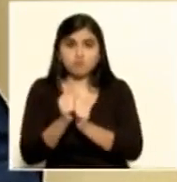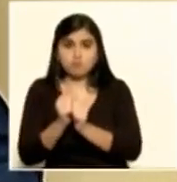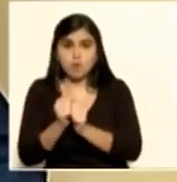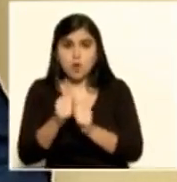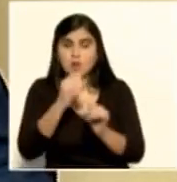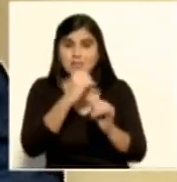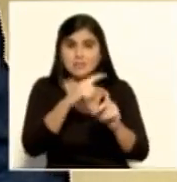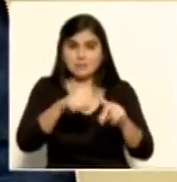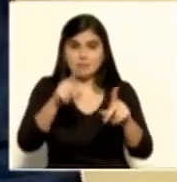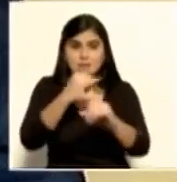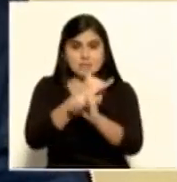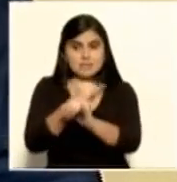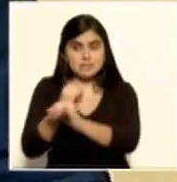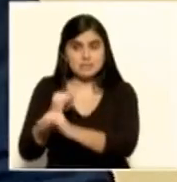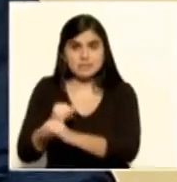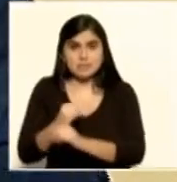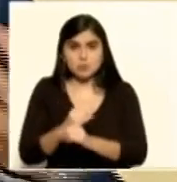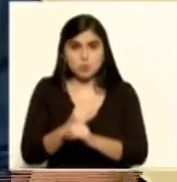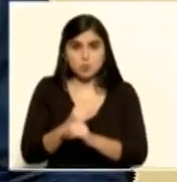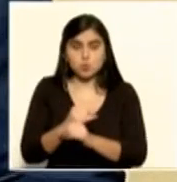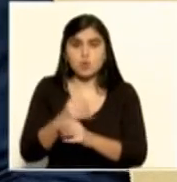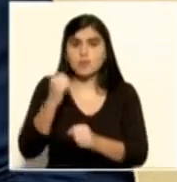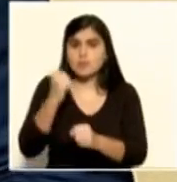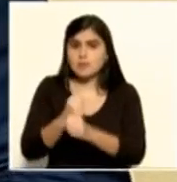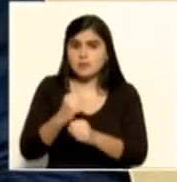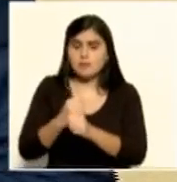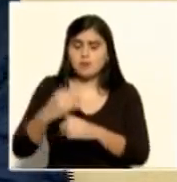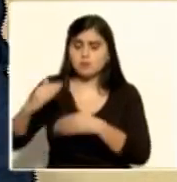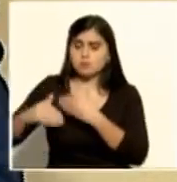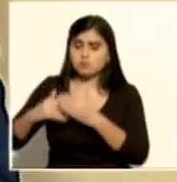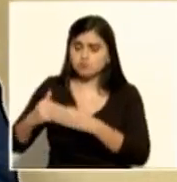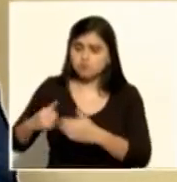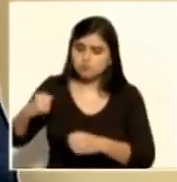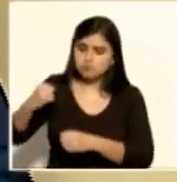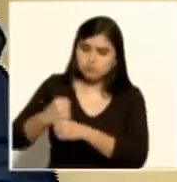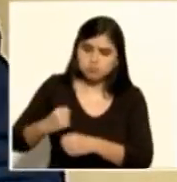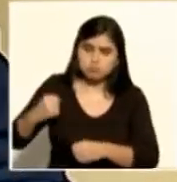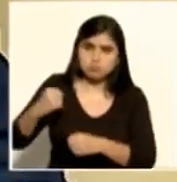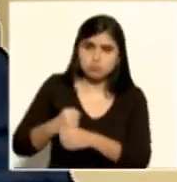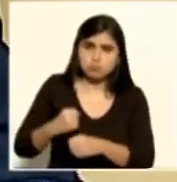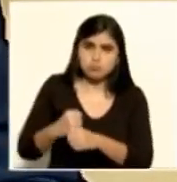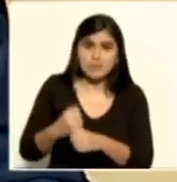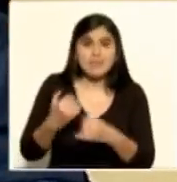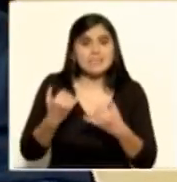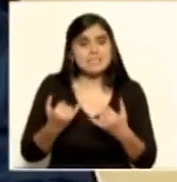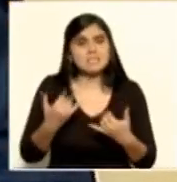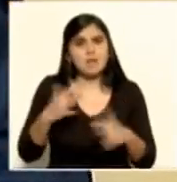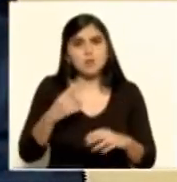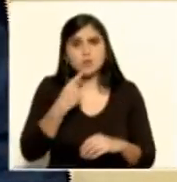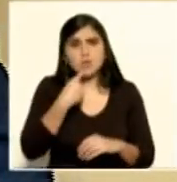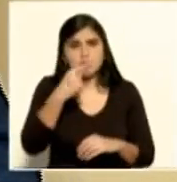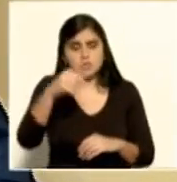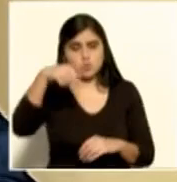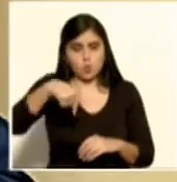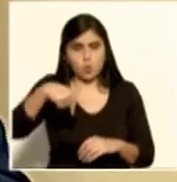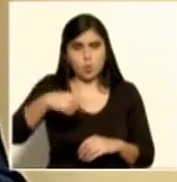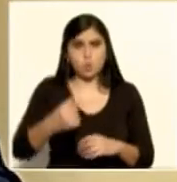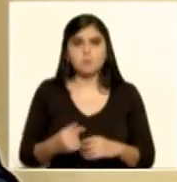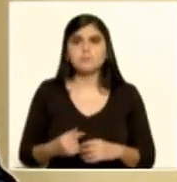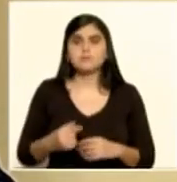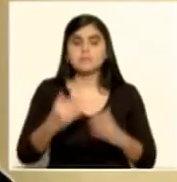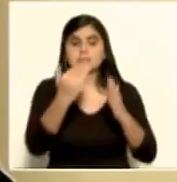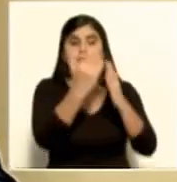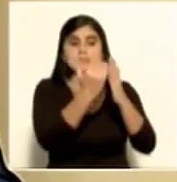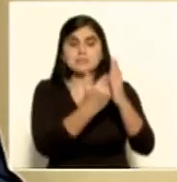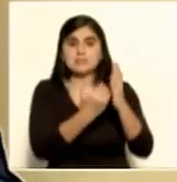instituciones como equipo de trabajo, que también lo hemos venido manifestando en este este foro. Hay varias líneas, el doctor ha mencionado el